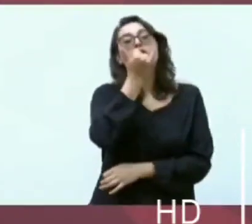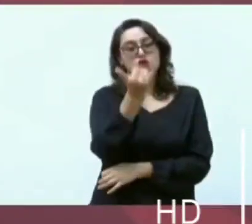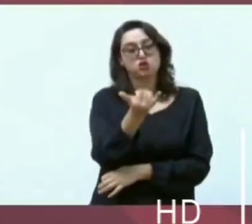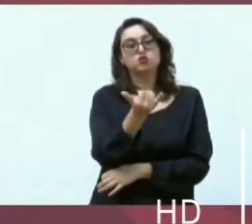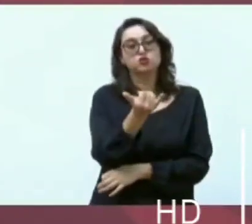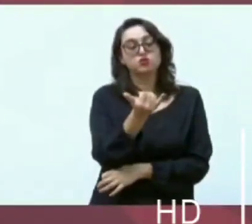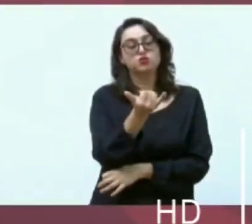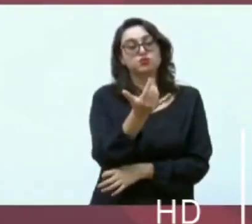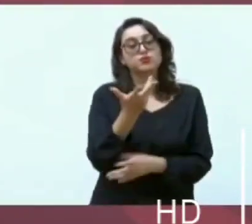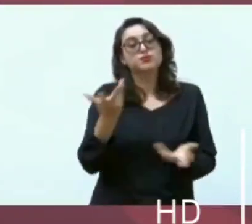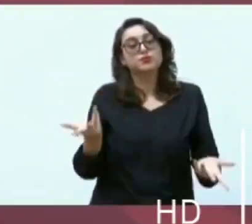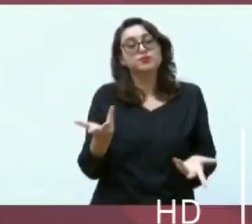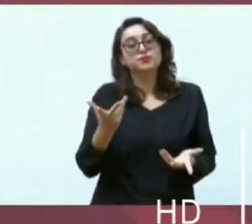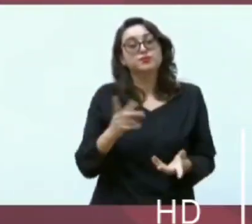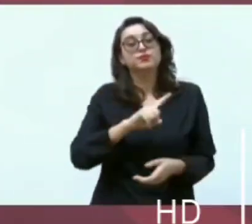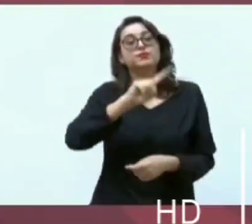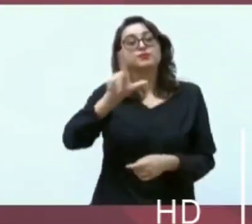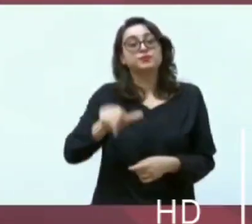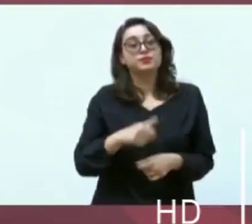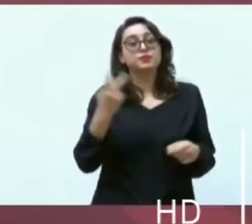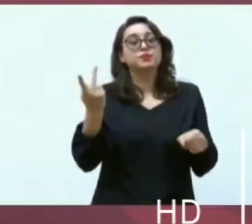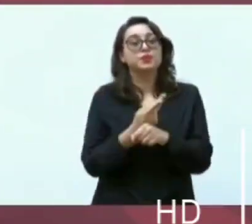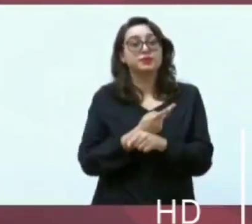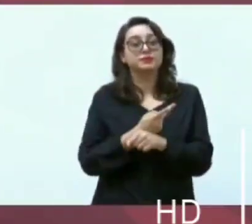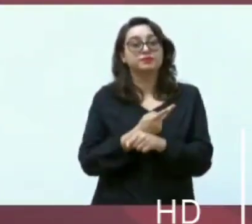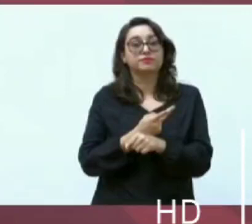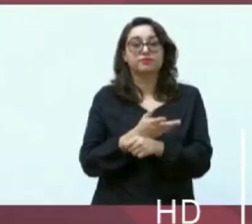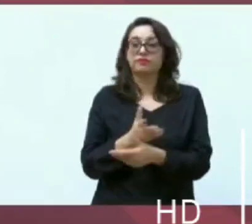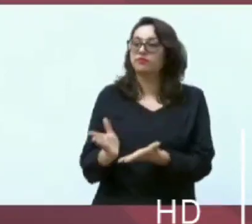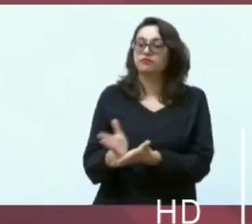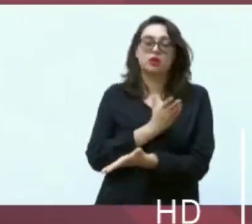fue condenado pues al ostracismo